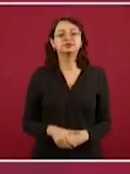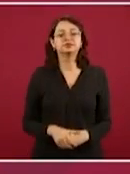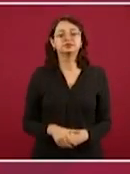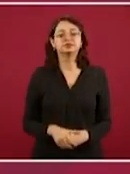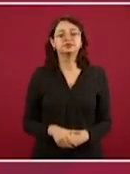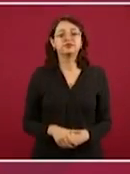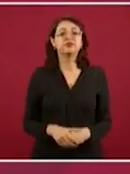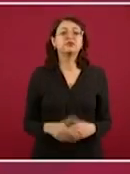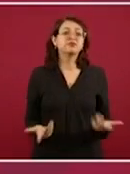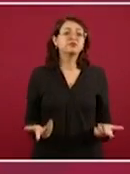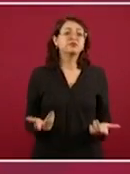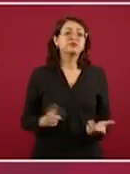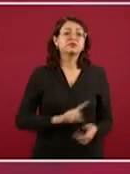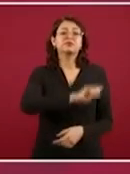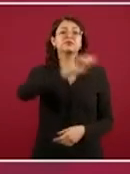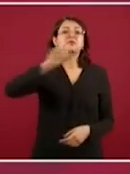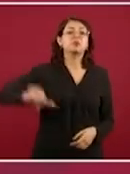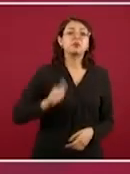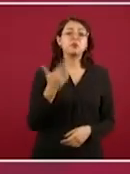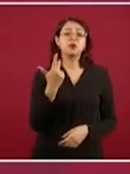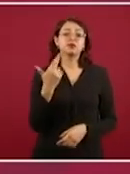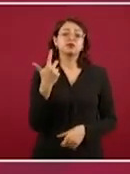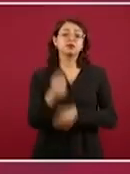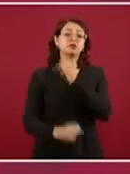Ahora, 25 años después,